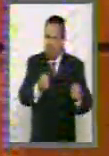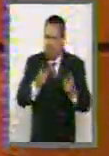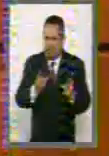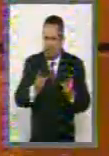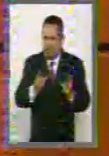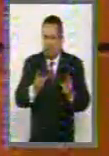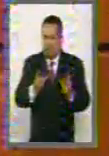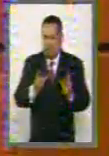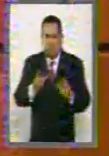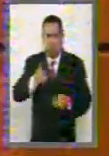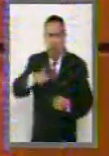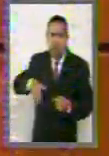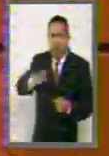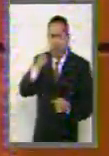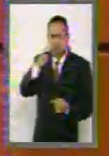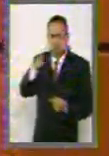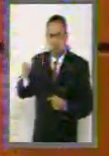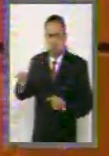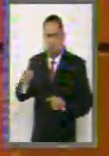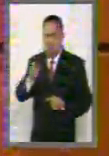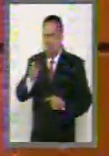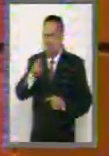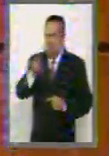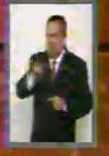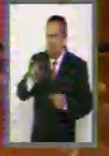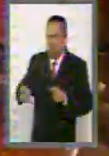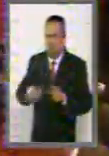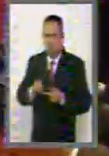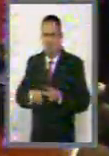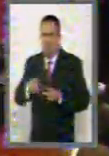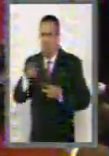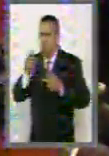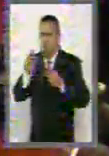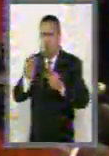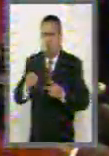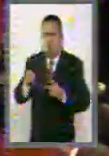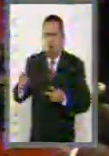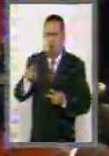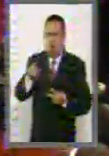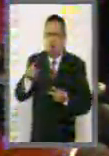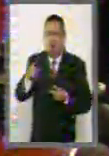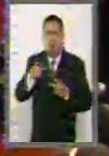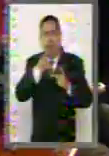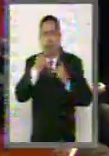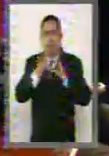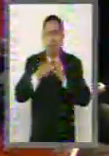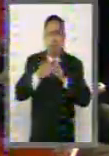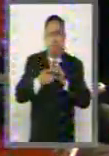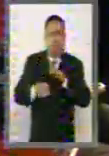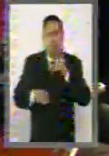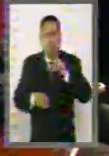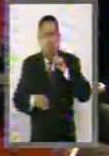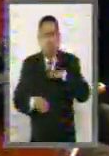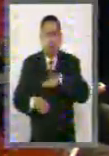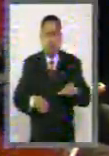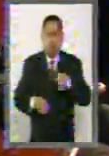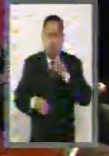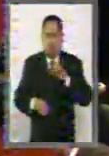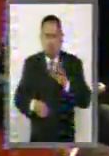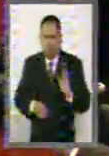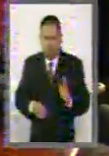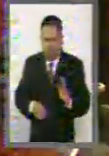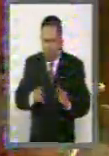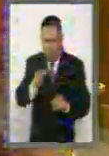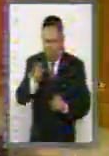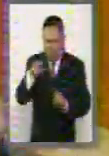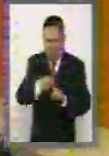escuché al senador Fernández, Humberto Fernández, hacer algún rechazo por motivo de